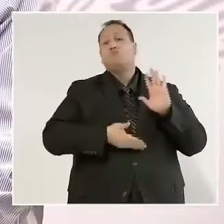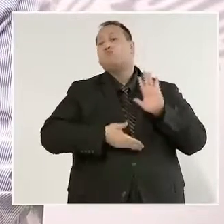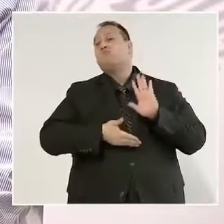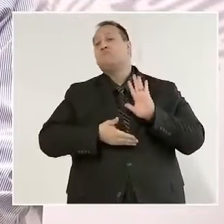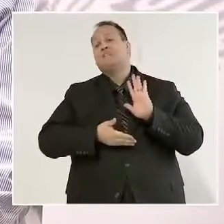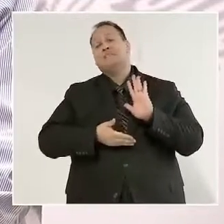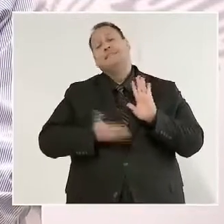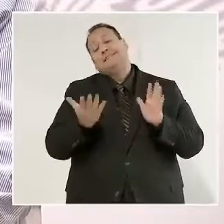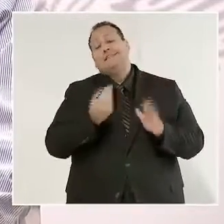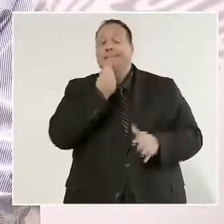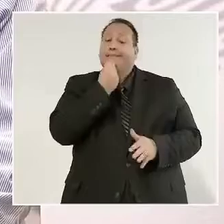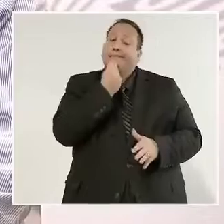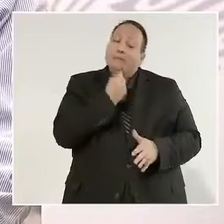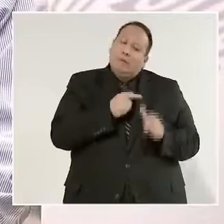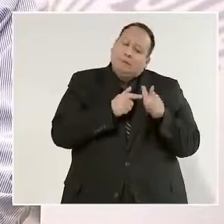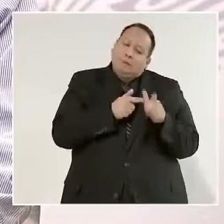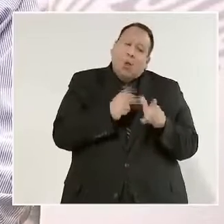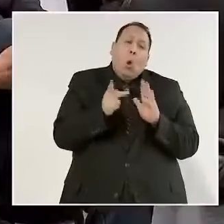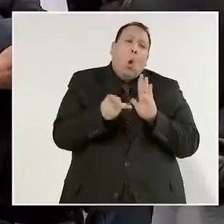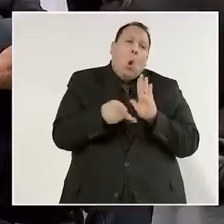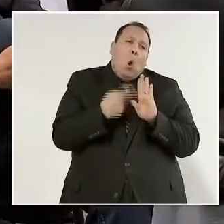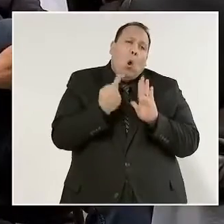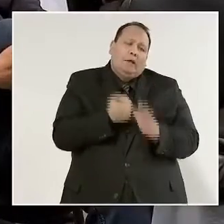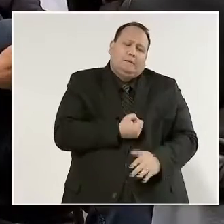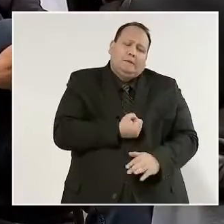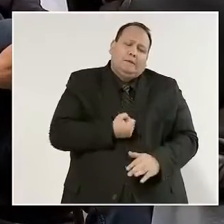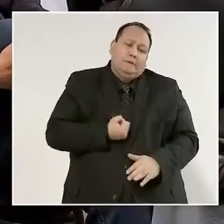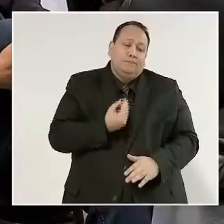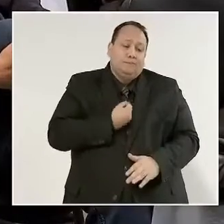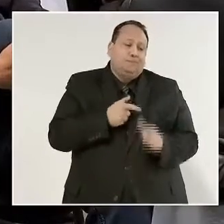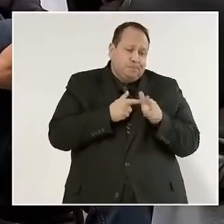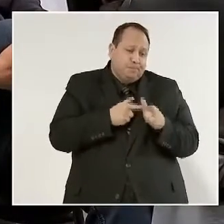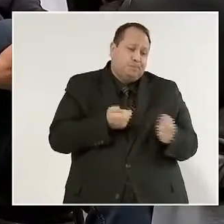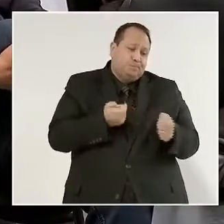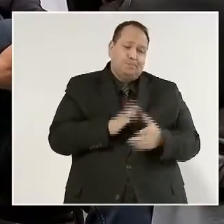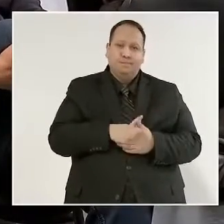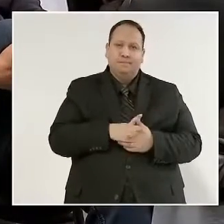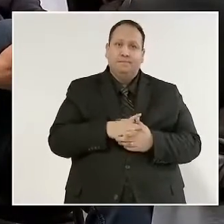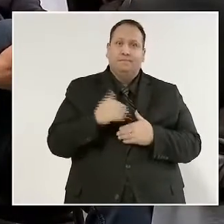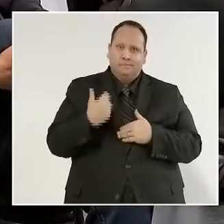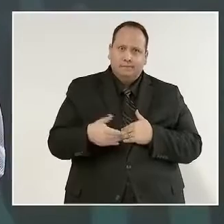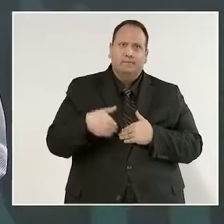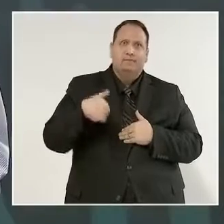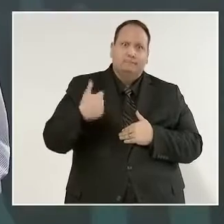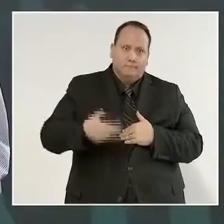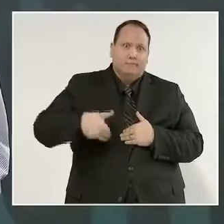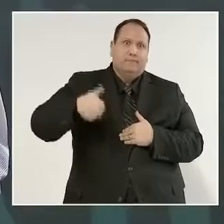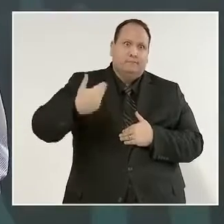a sacrificar de nuevo. Y así se quedó